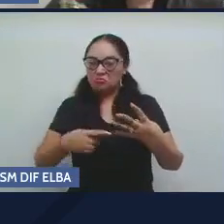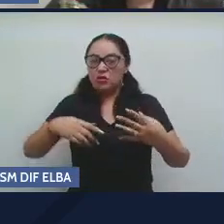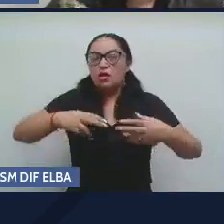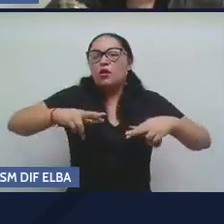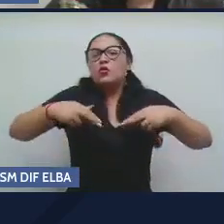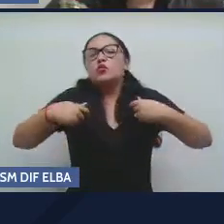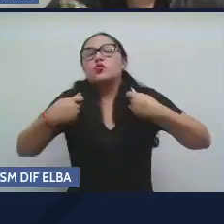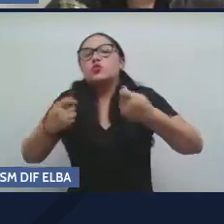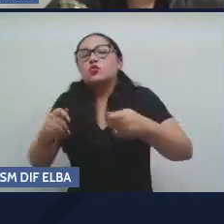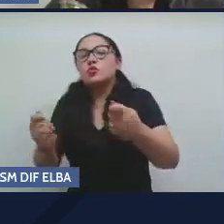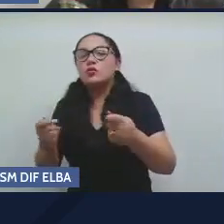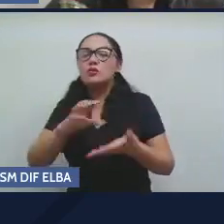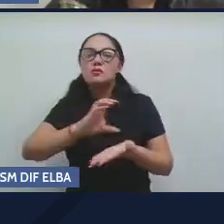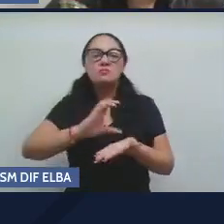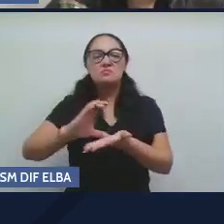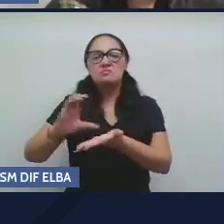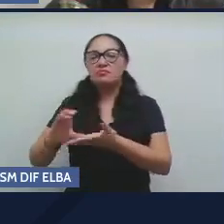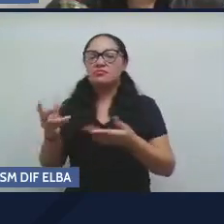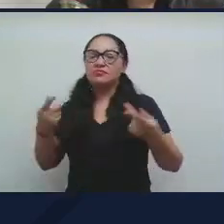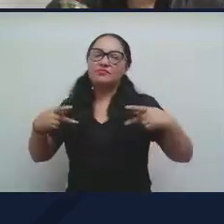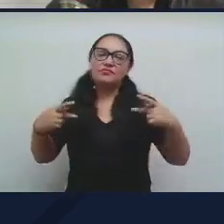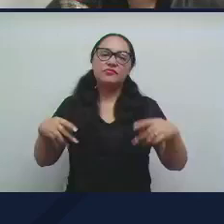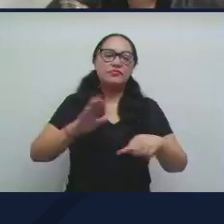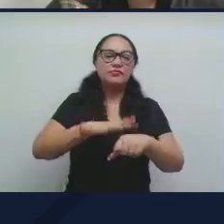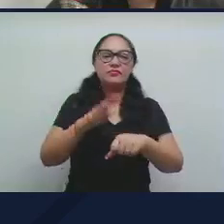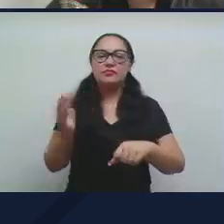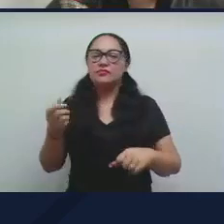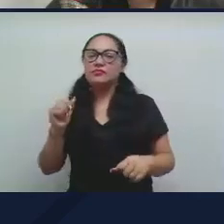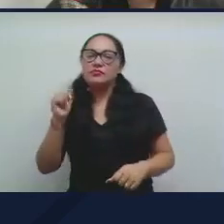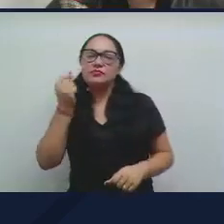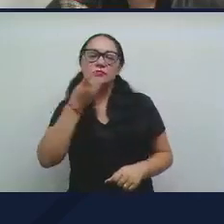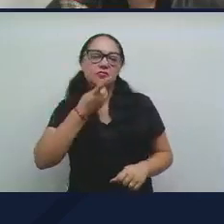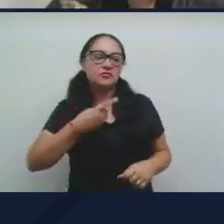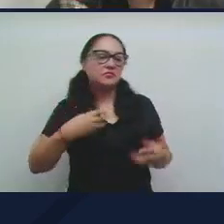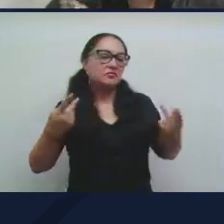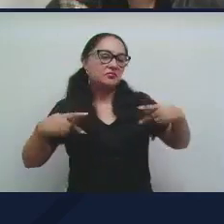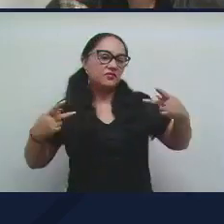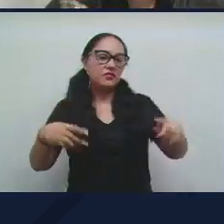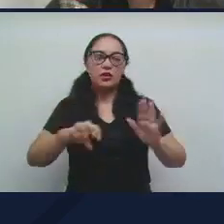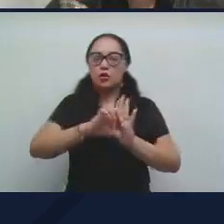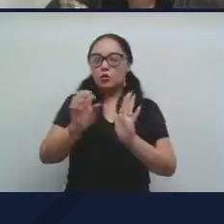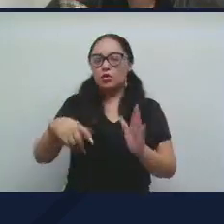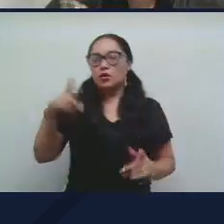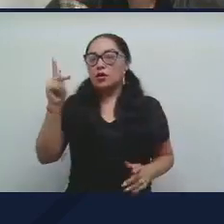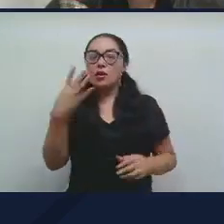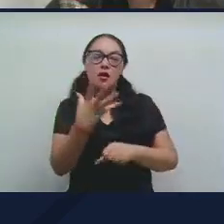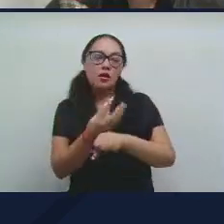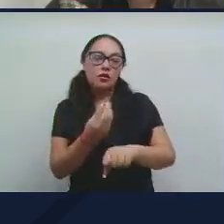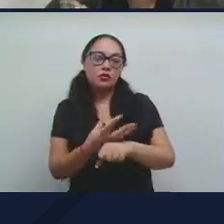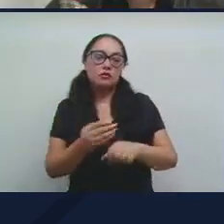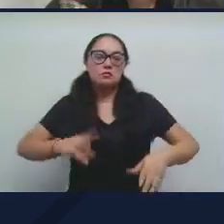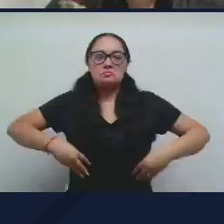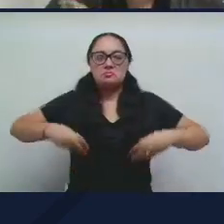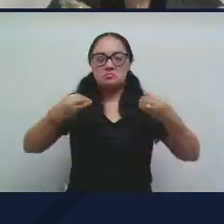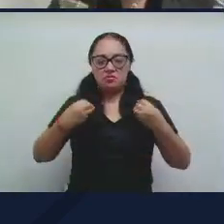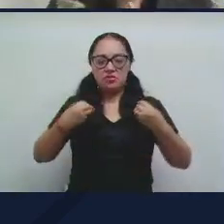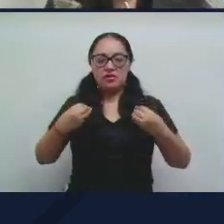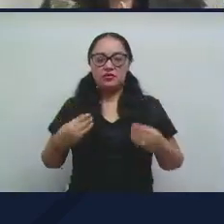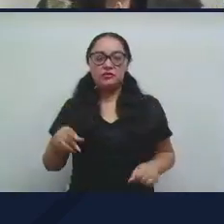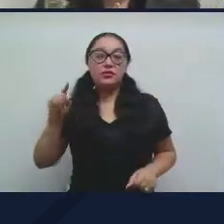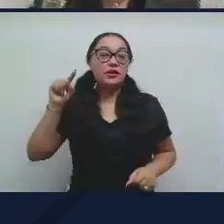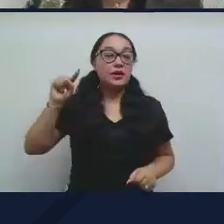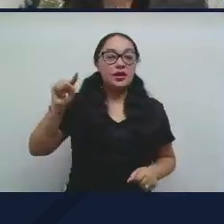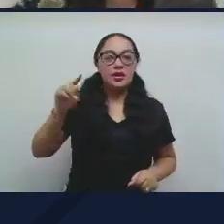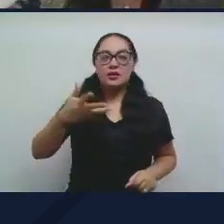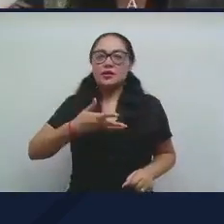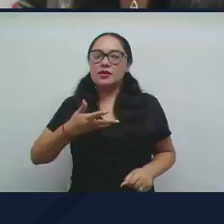persona. Nos comentan también, una persona vive en Estados Unidos, vive en Estados Unidos y tiene dos inmuebles